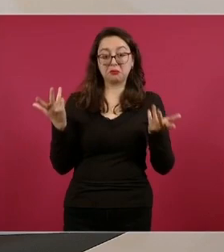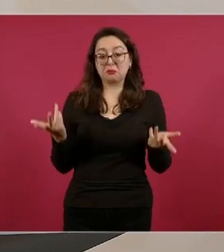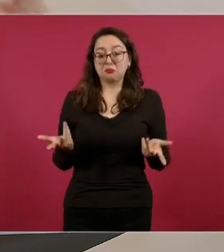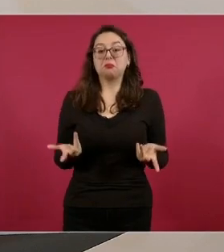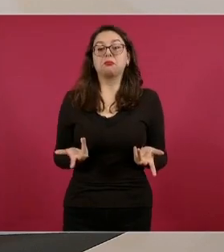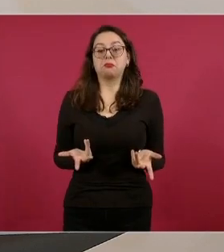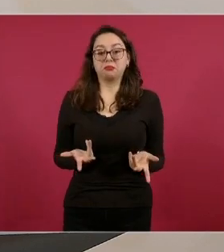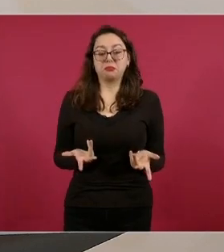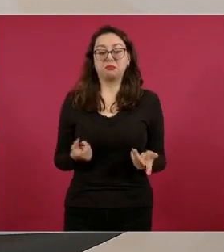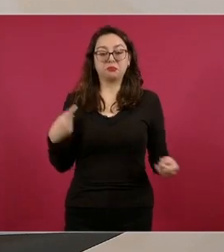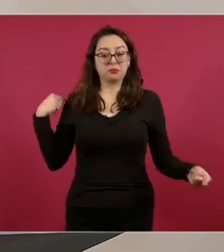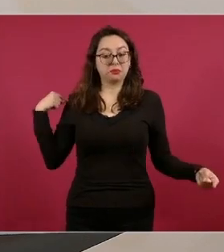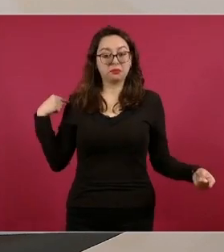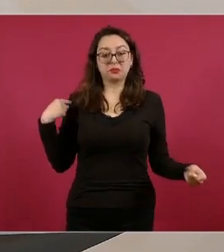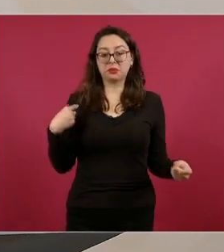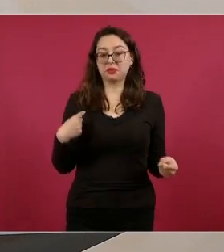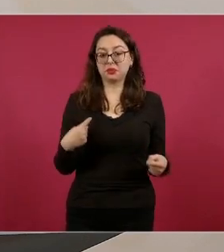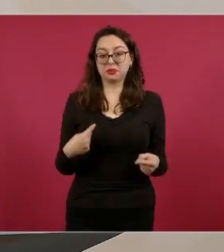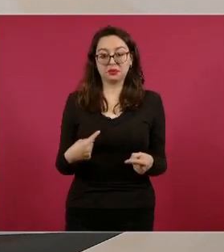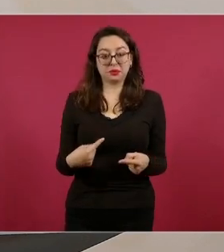O sea, en los últimos tiempos,